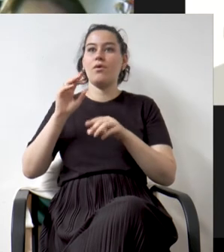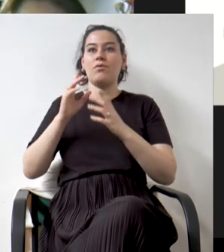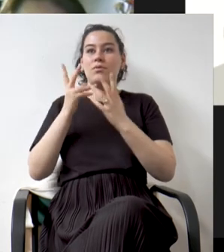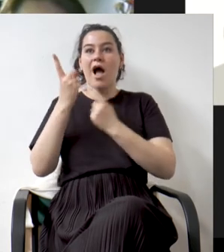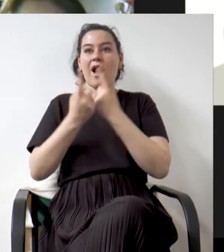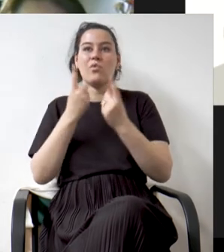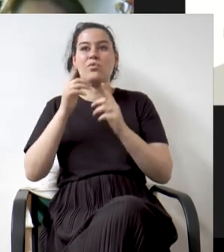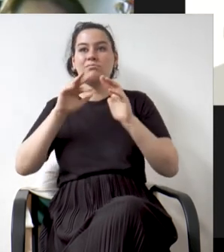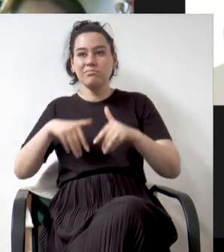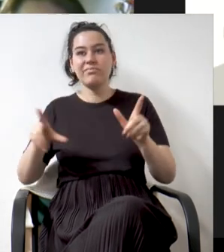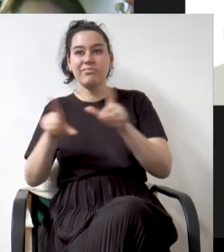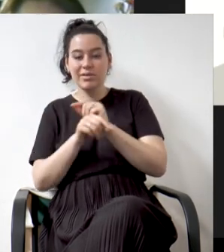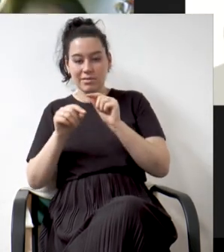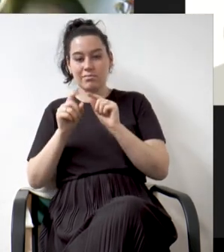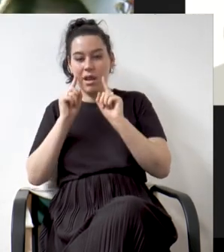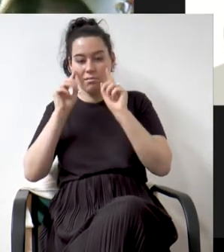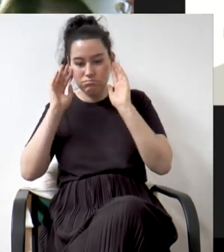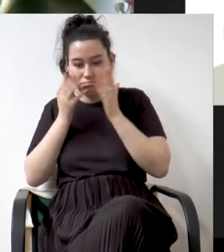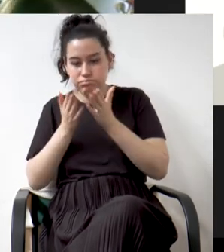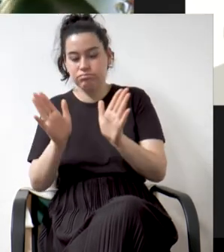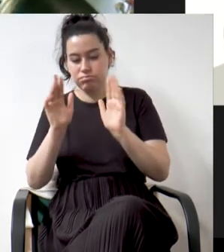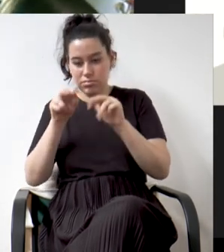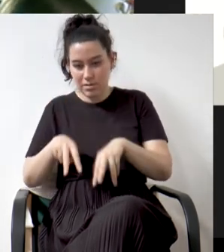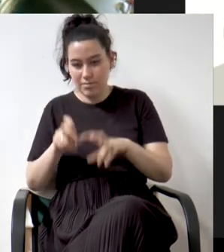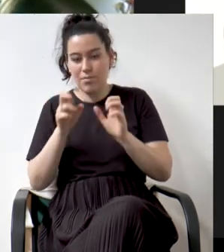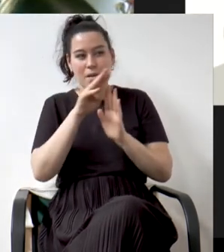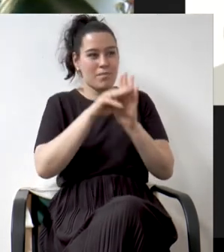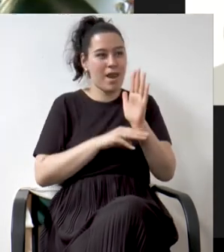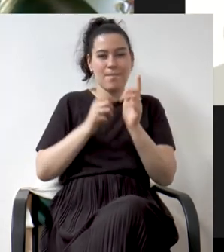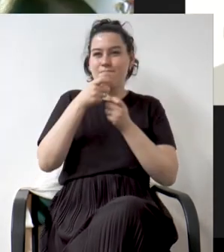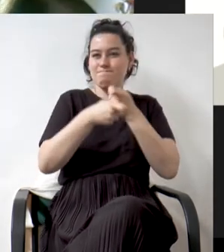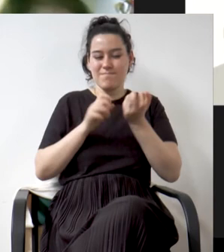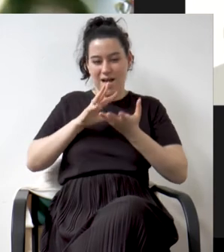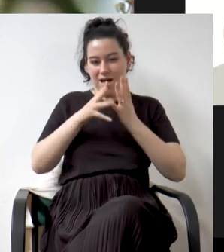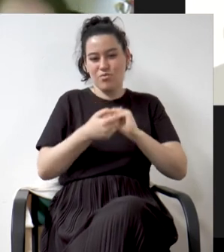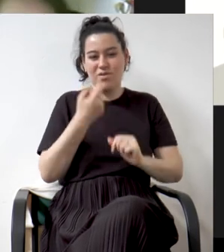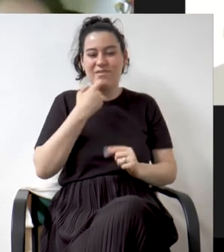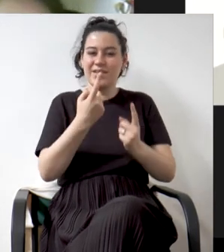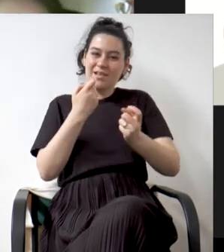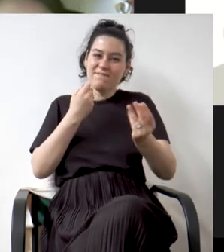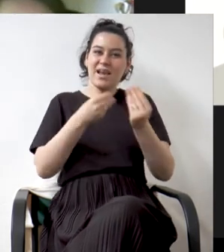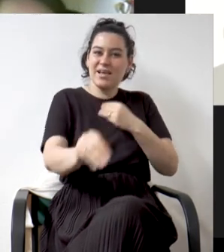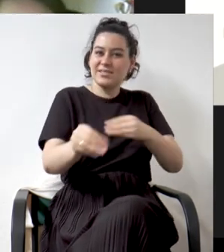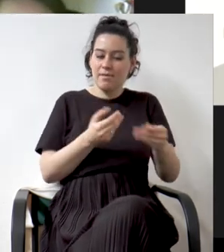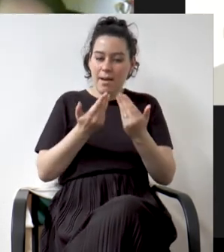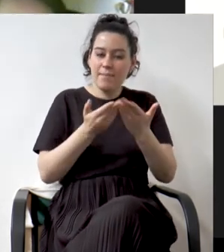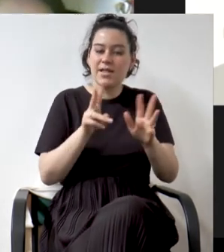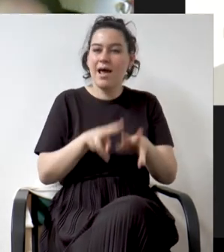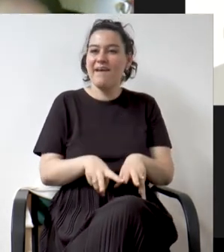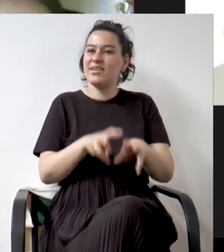investigar, porque el programa está hecho de esa manera. El programa que debería de ser tal vez pensado un poquito flexible en otros aspectos. ¿Tá?